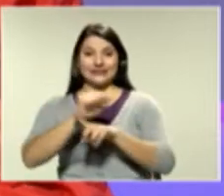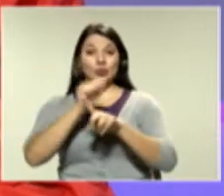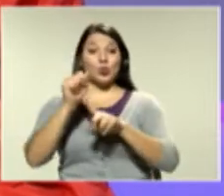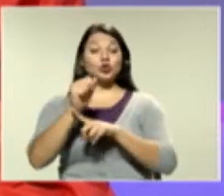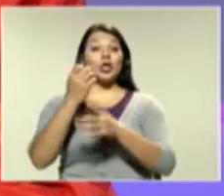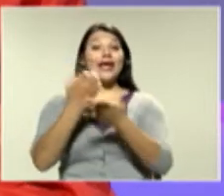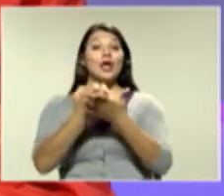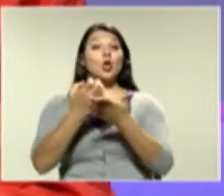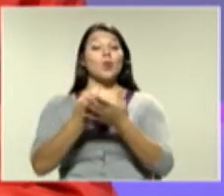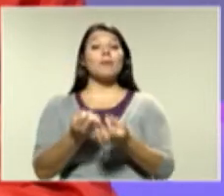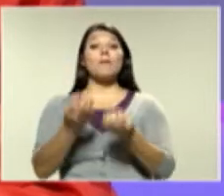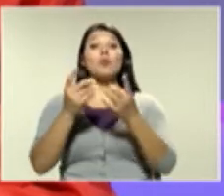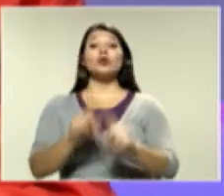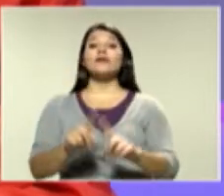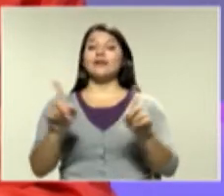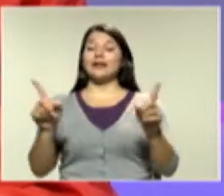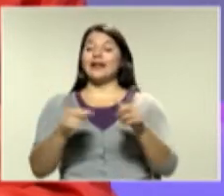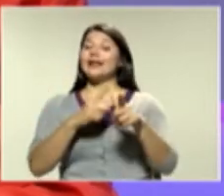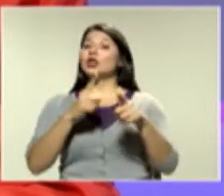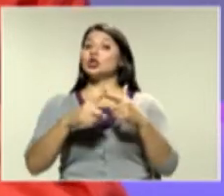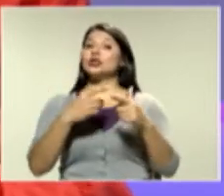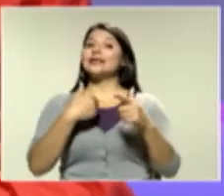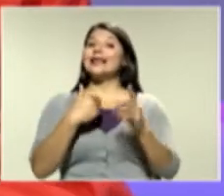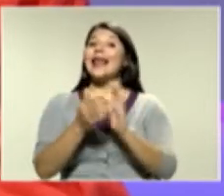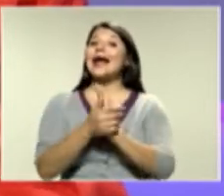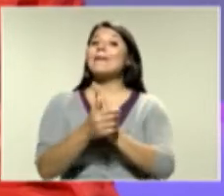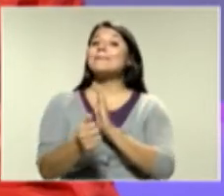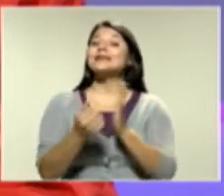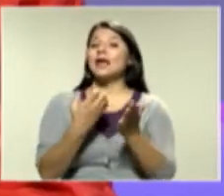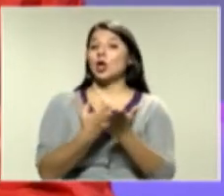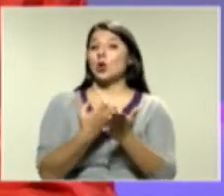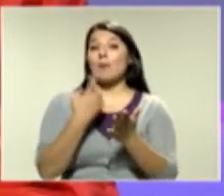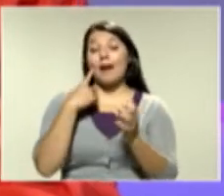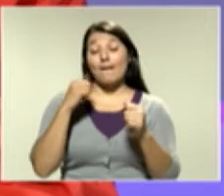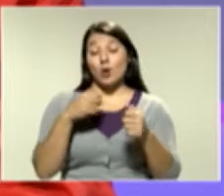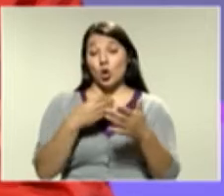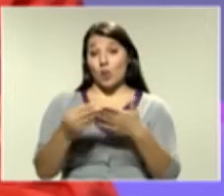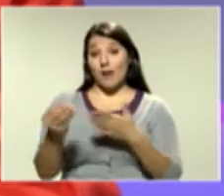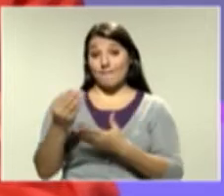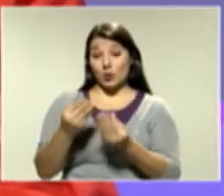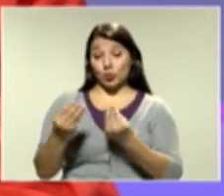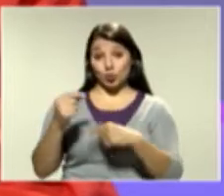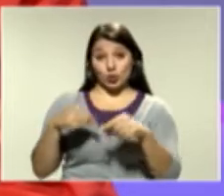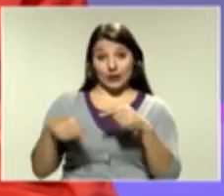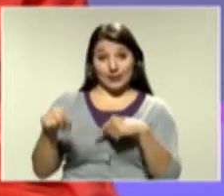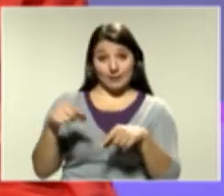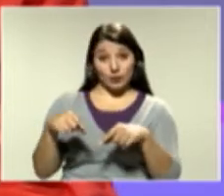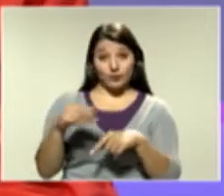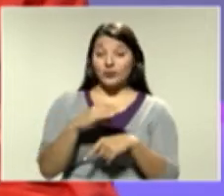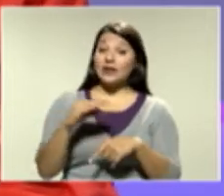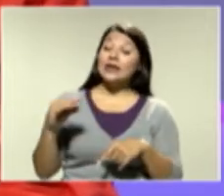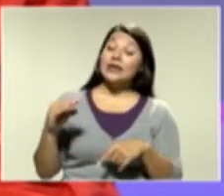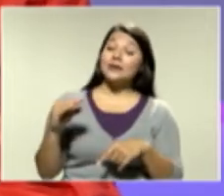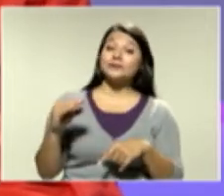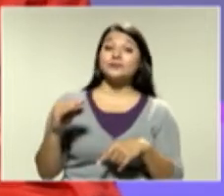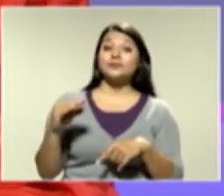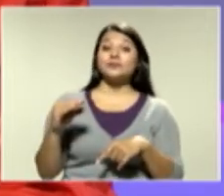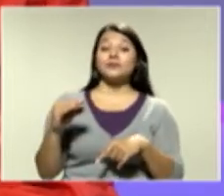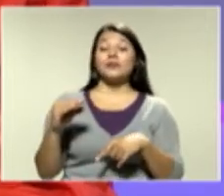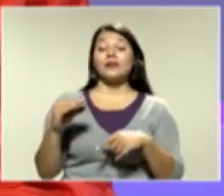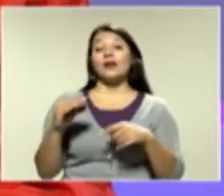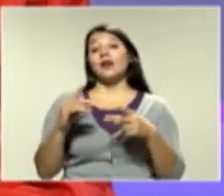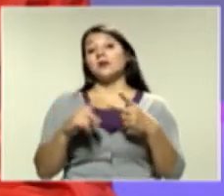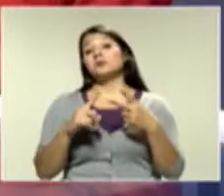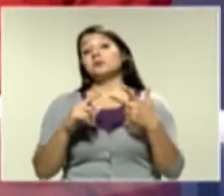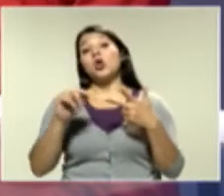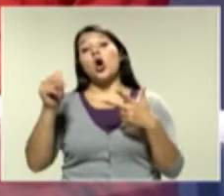diferentes, entonces tiene la capacidad económica para comprar plaguicidas, y eso ha hecho, y otros factores por